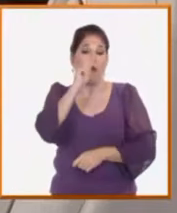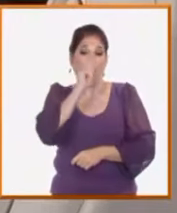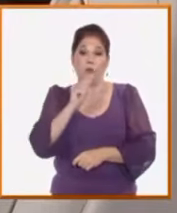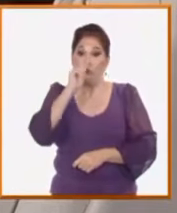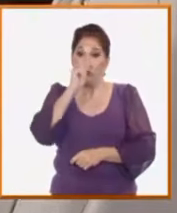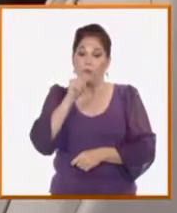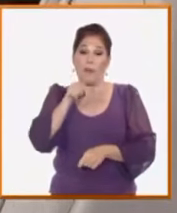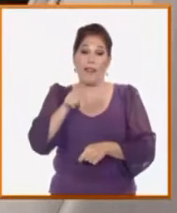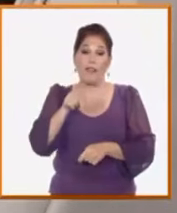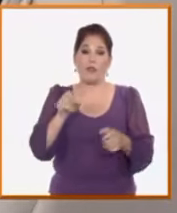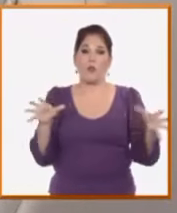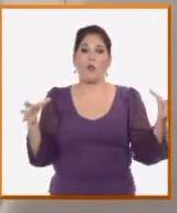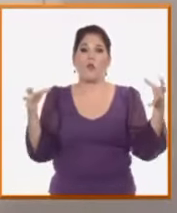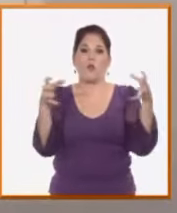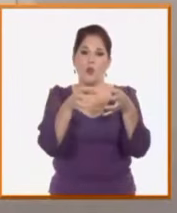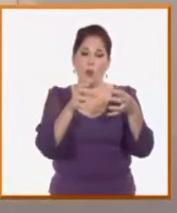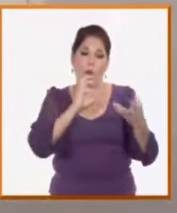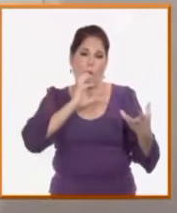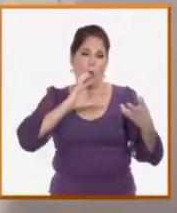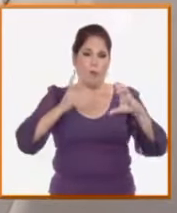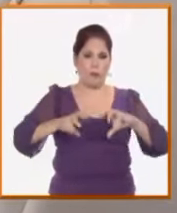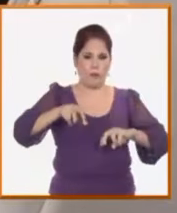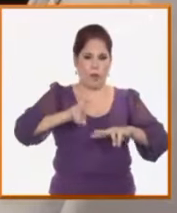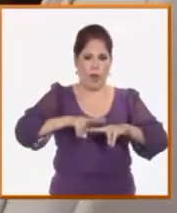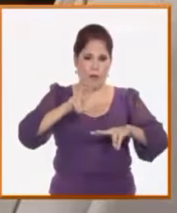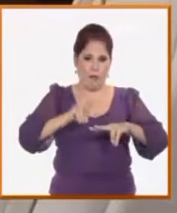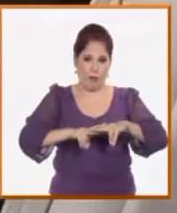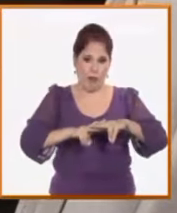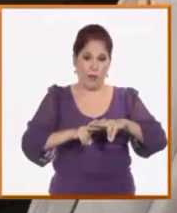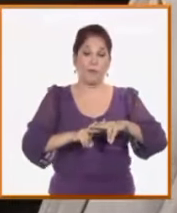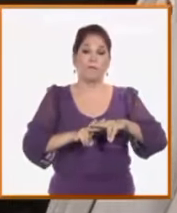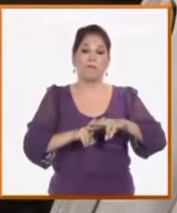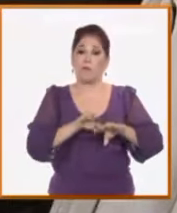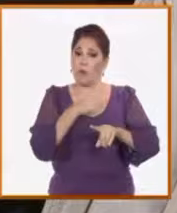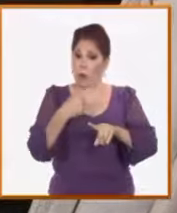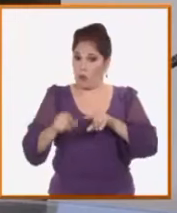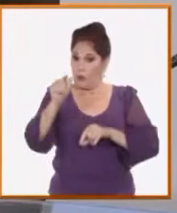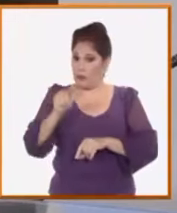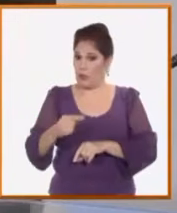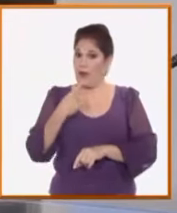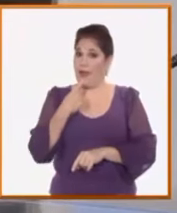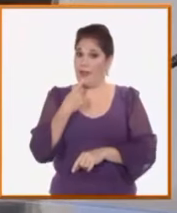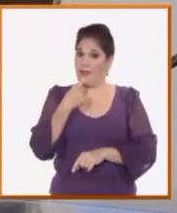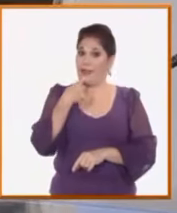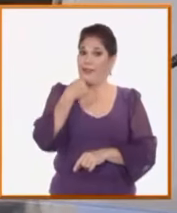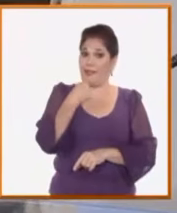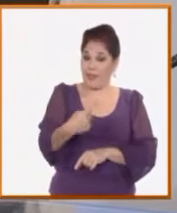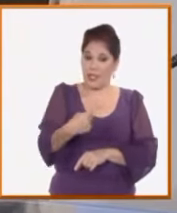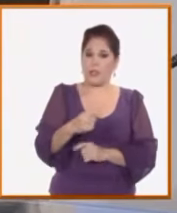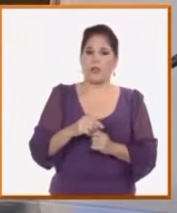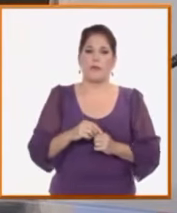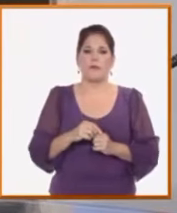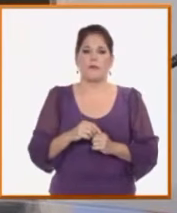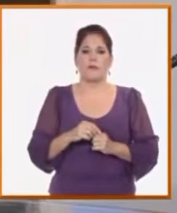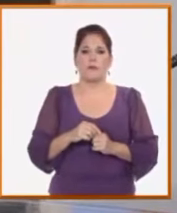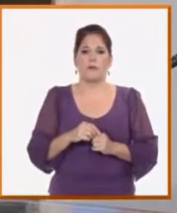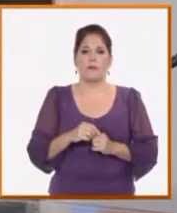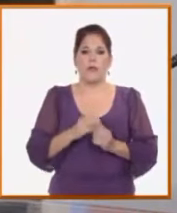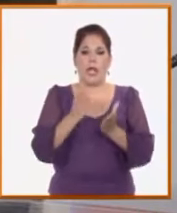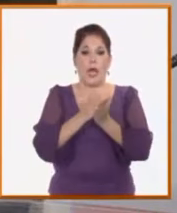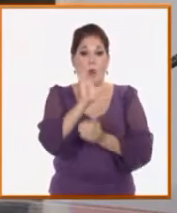hacen un escenario mucho más complejo fueron reportados además hechos puntualmente en los centros de